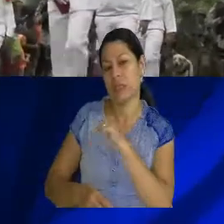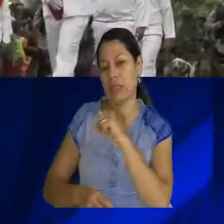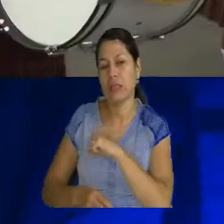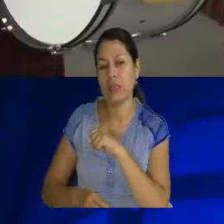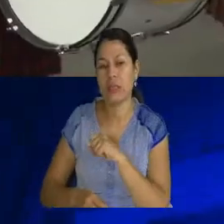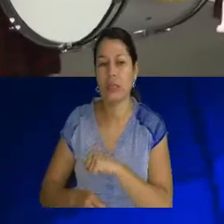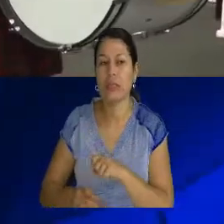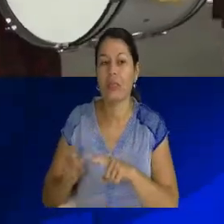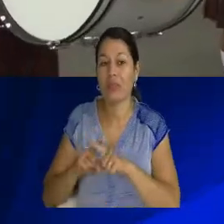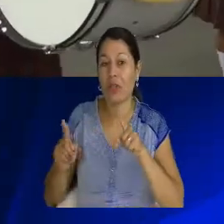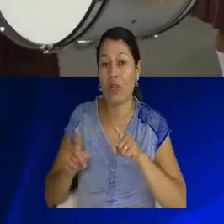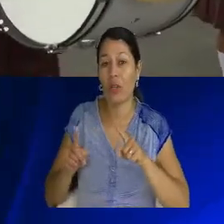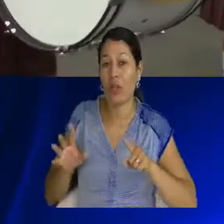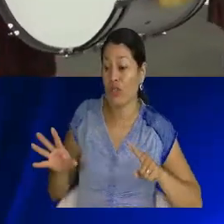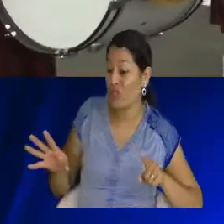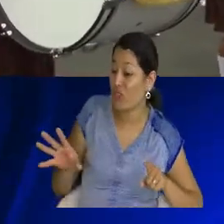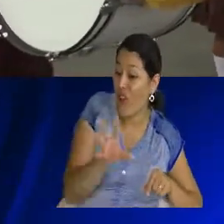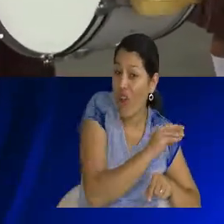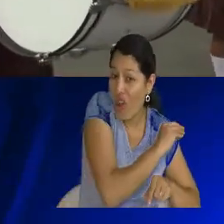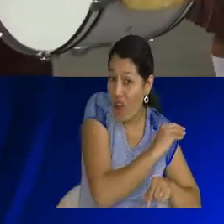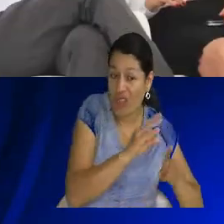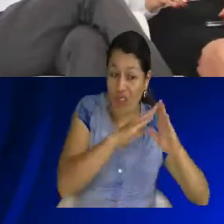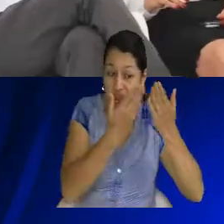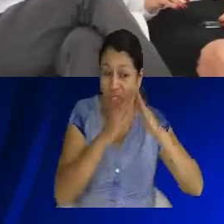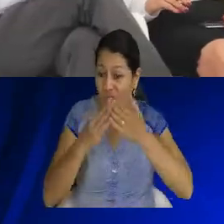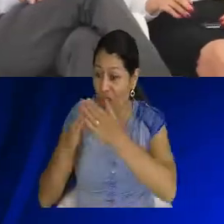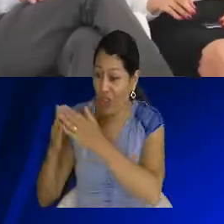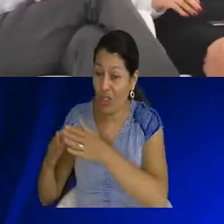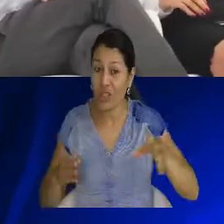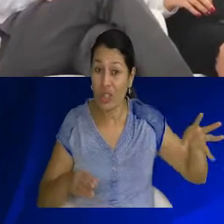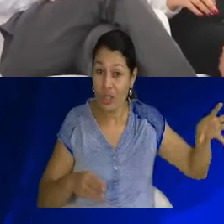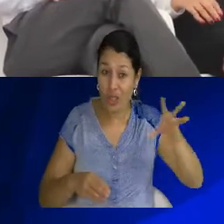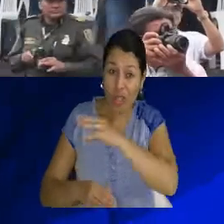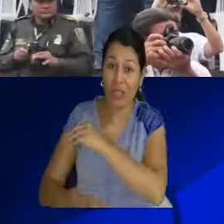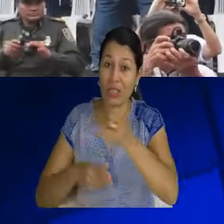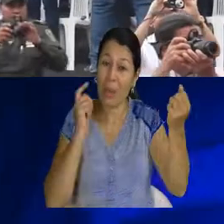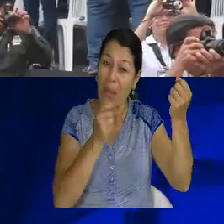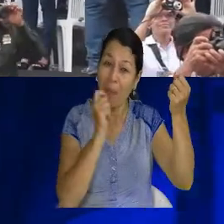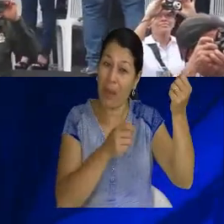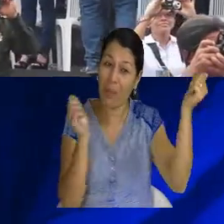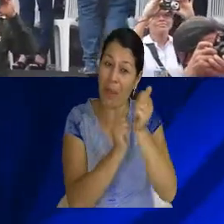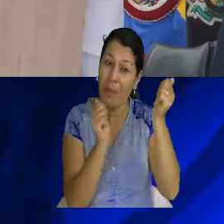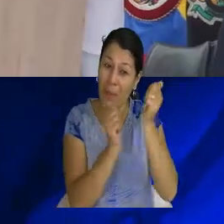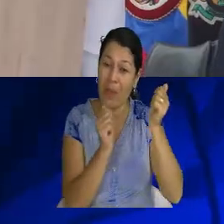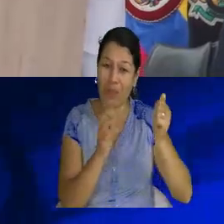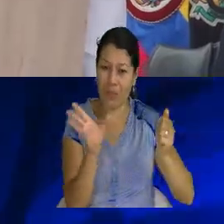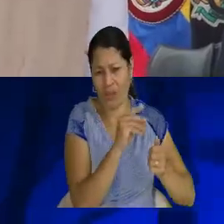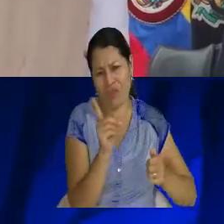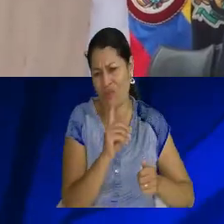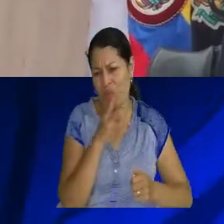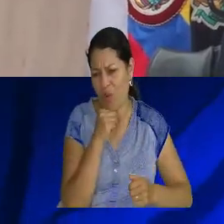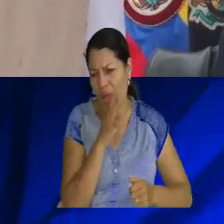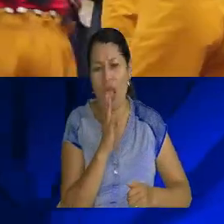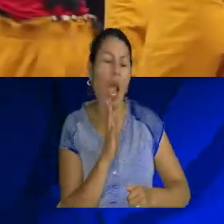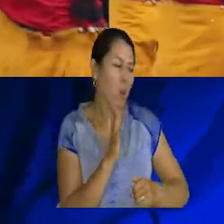no todas las instituciones tienen bandas. La que demora son las bandas. Es un promedio, digamos. Sí, es un promedio. ¿Qué otras novedades hay en este